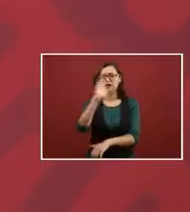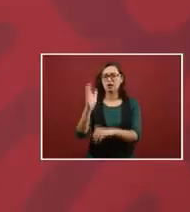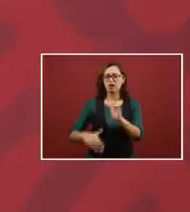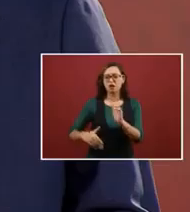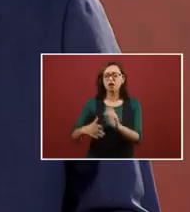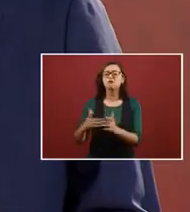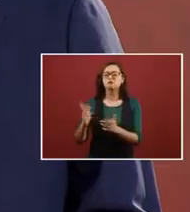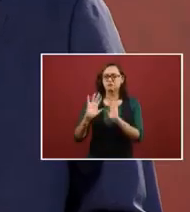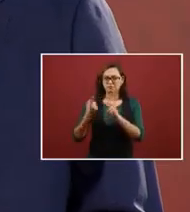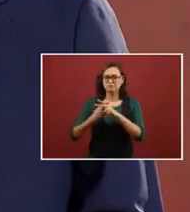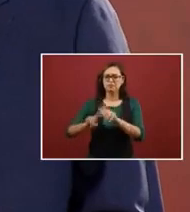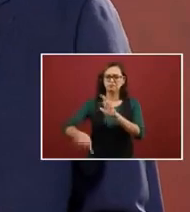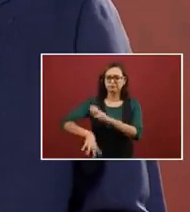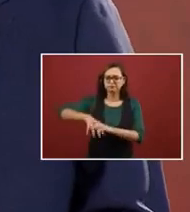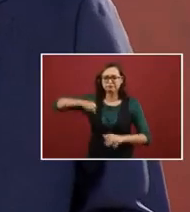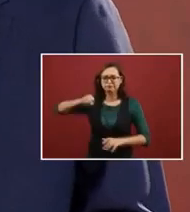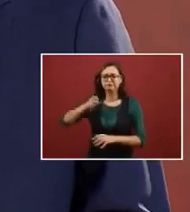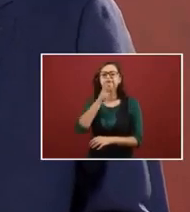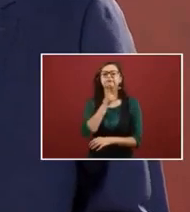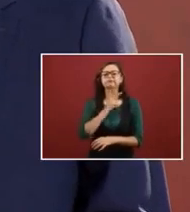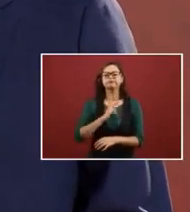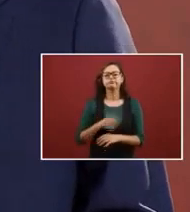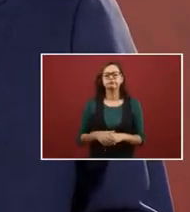petróleo. Lo destaco